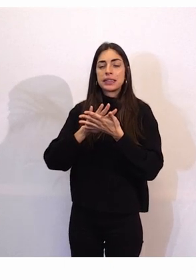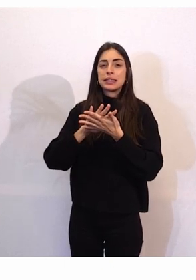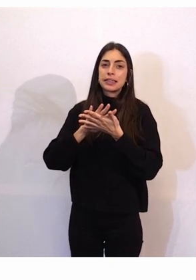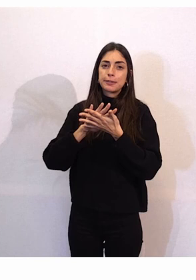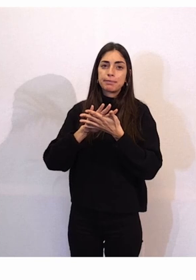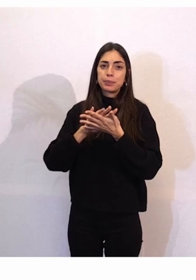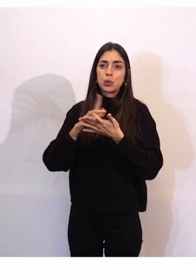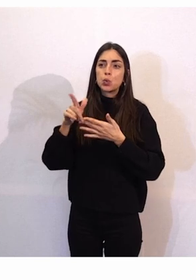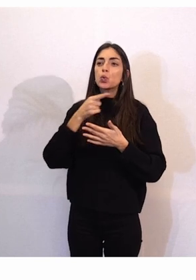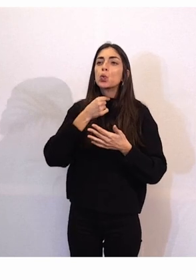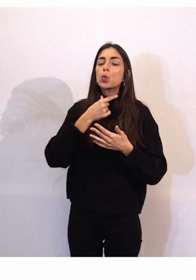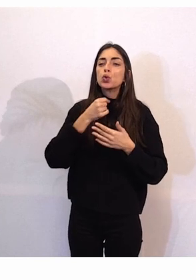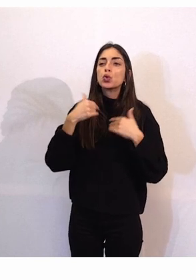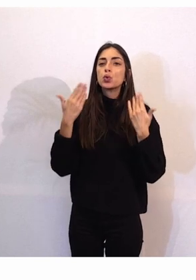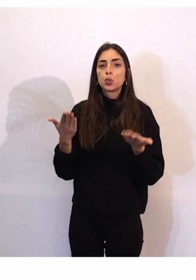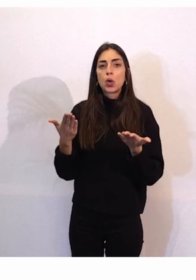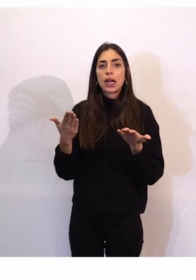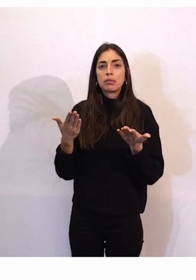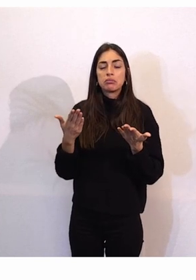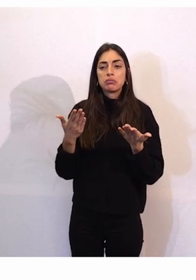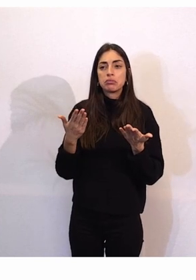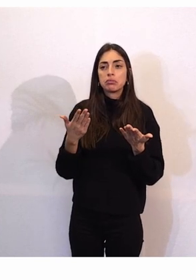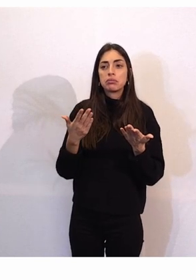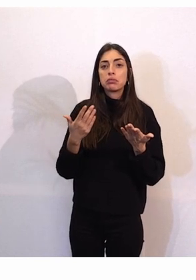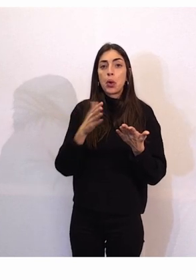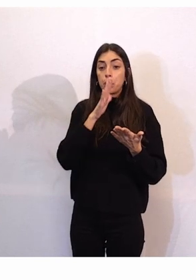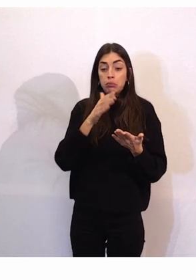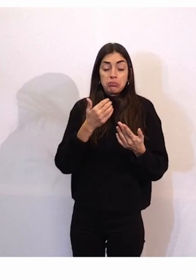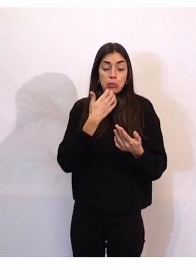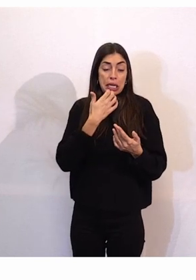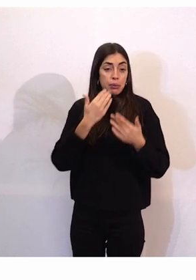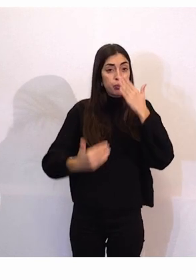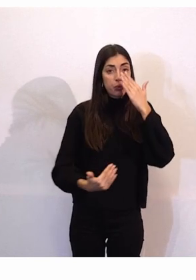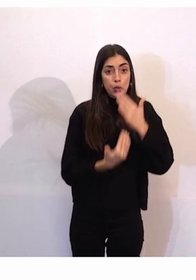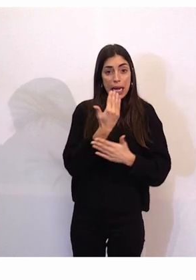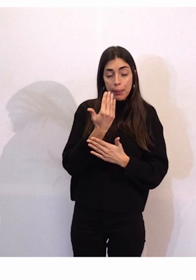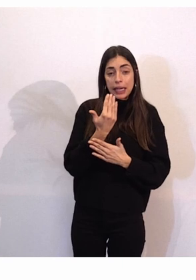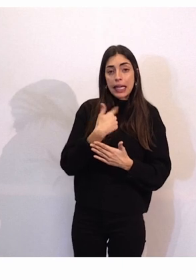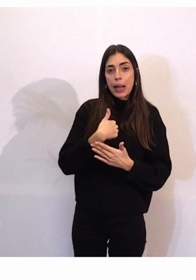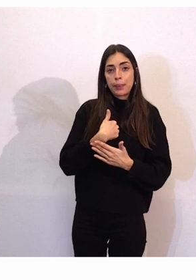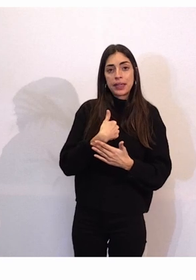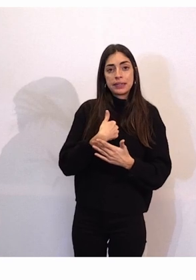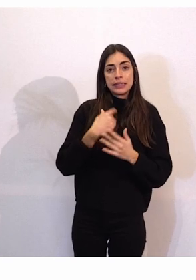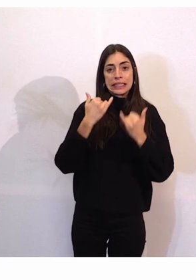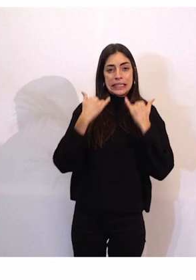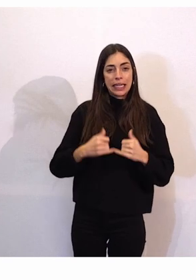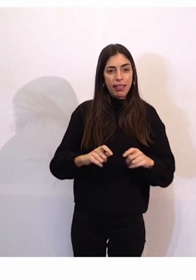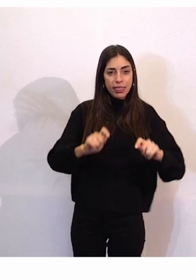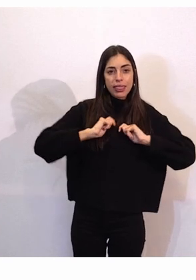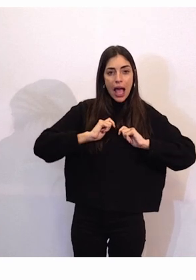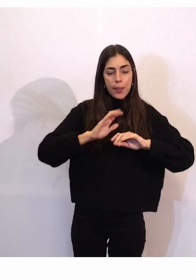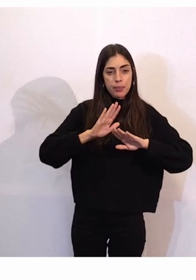que cuáles son los gustos pequeños. Mira, pues empezamos por la mañana. Eso es lo que a mí más ya me da la energía para todo el